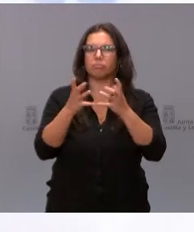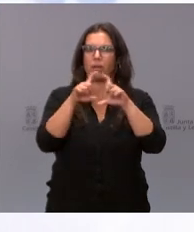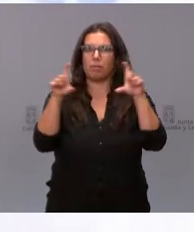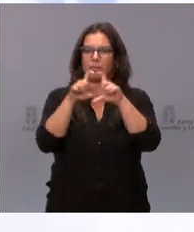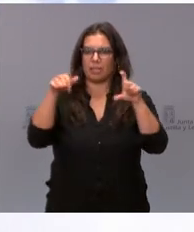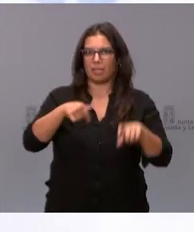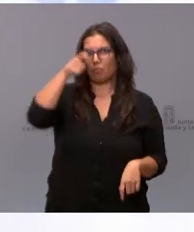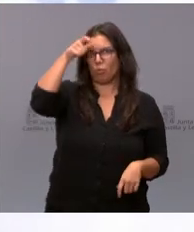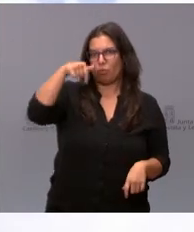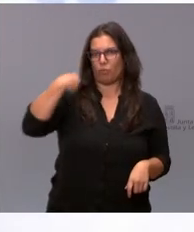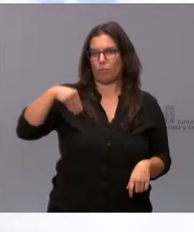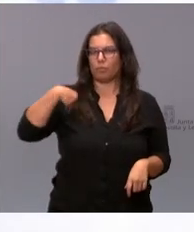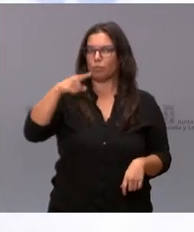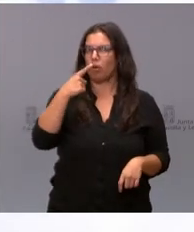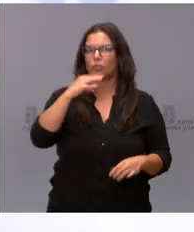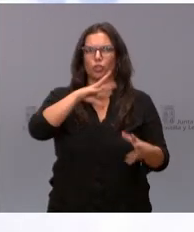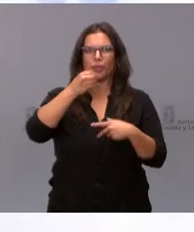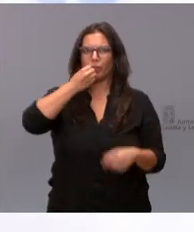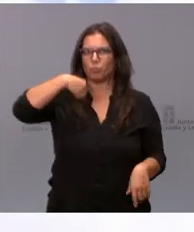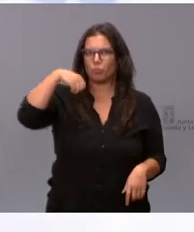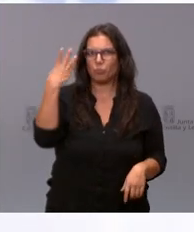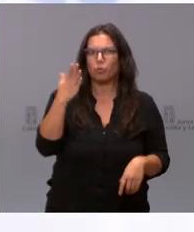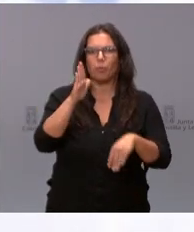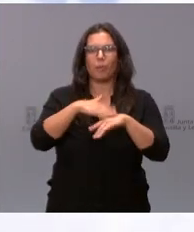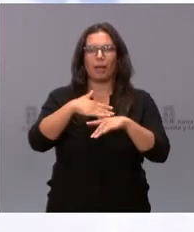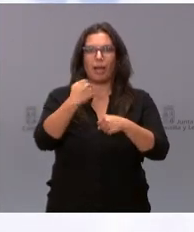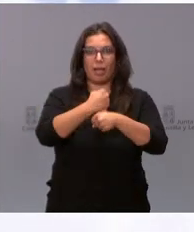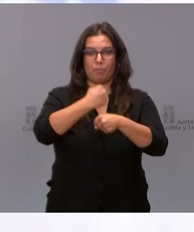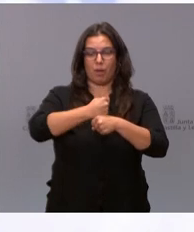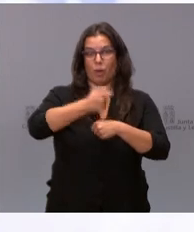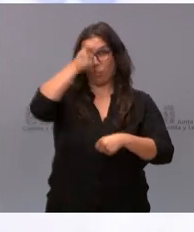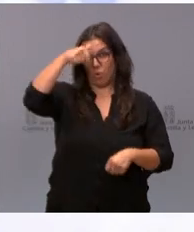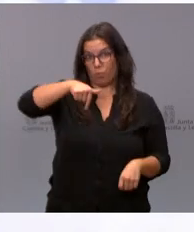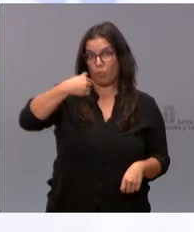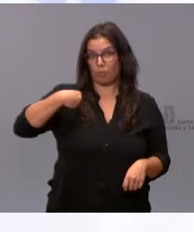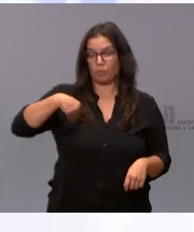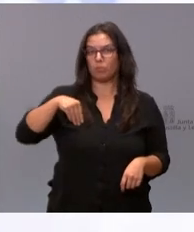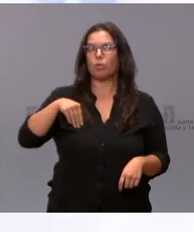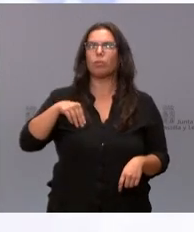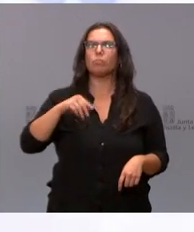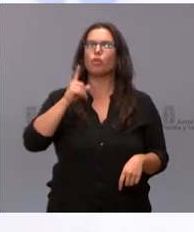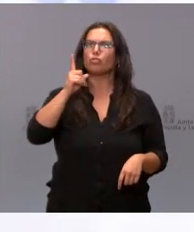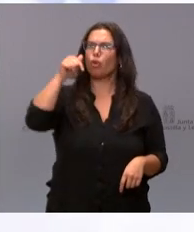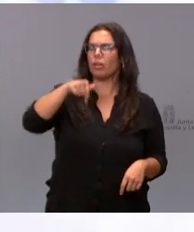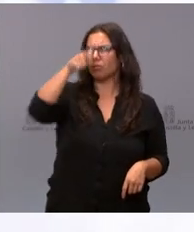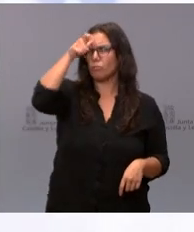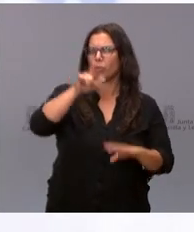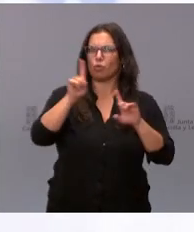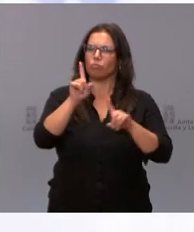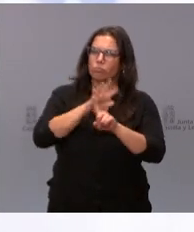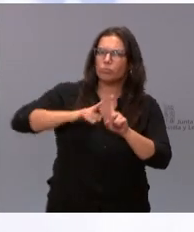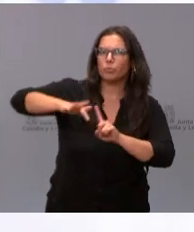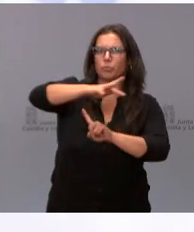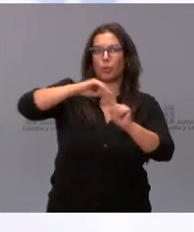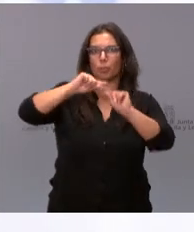para el empleo en las navas del marqués fundamentalmente pero no solo en las navas del marqués en todo el entorno en la